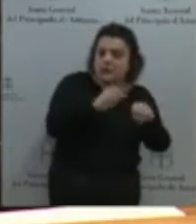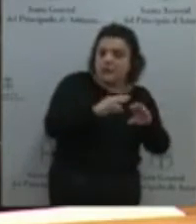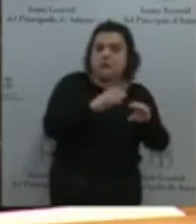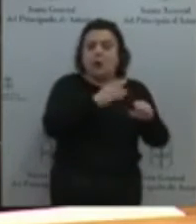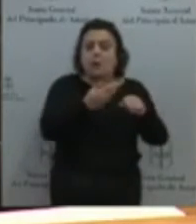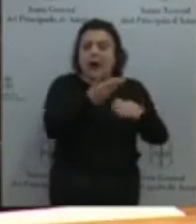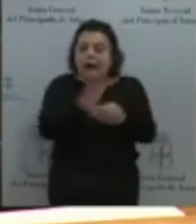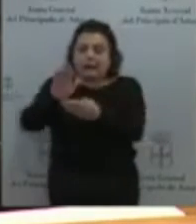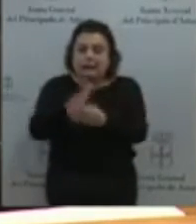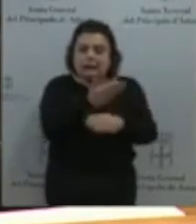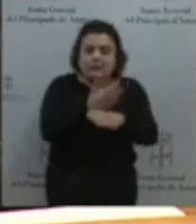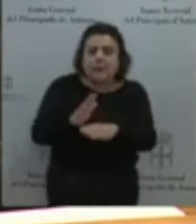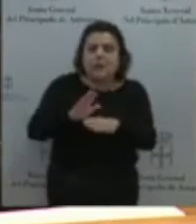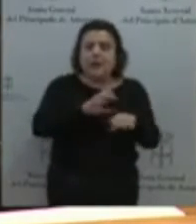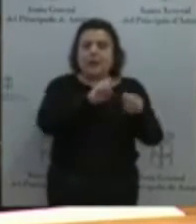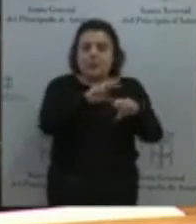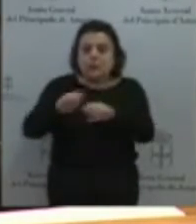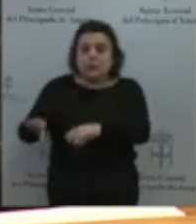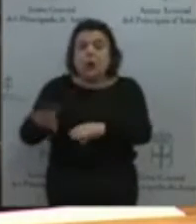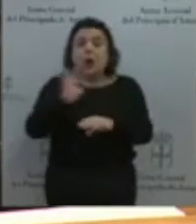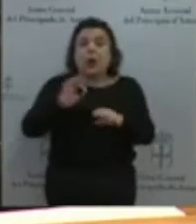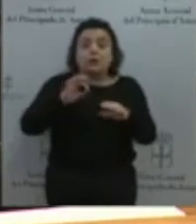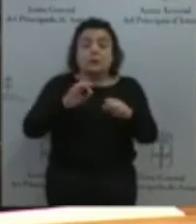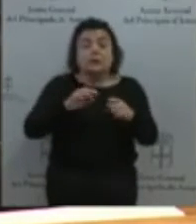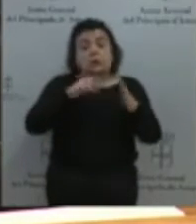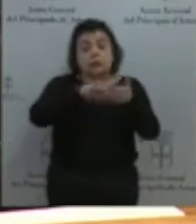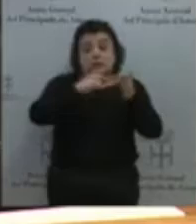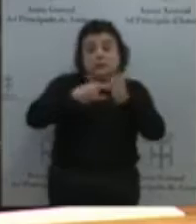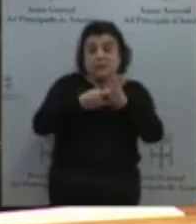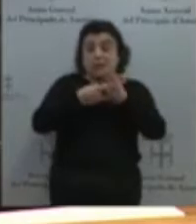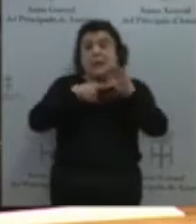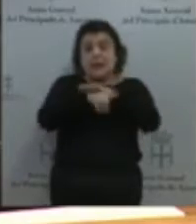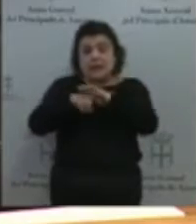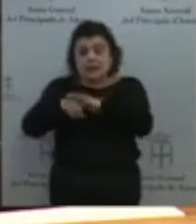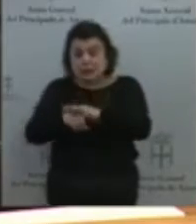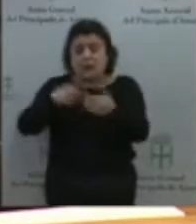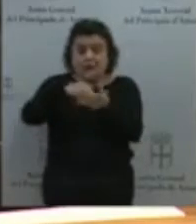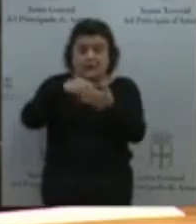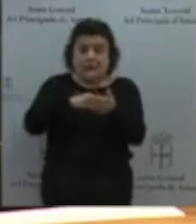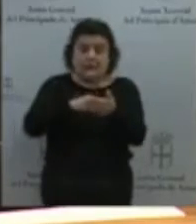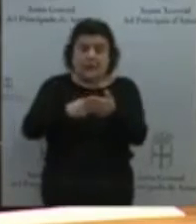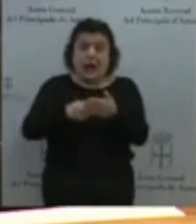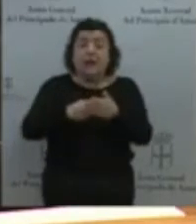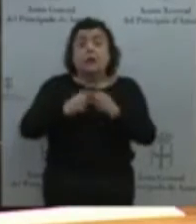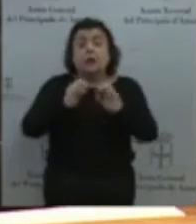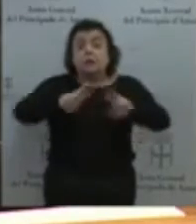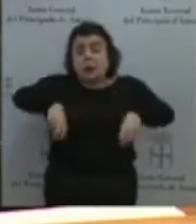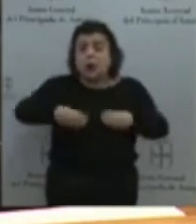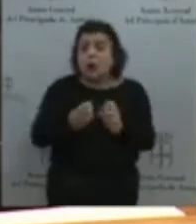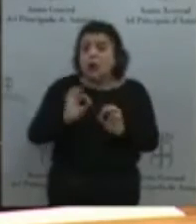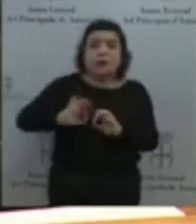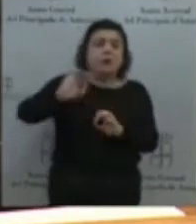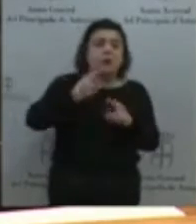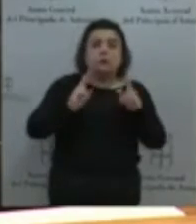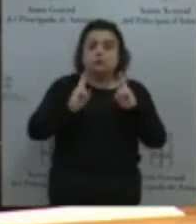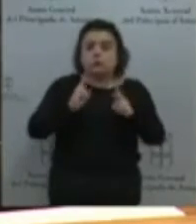xestión ambiental e etiquetaxe ecolóxico nos agospedamentos turísticos, e máis rexistro de huelga de carbono e